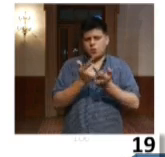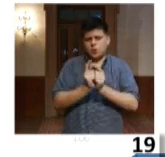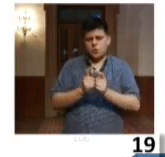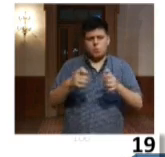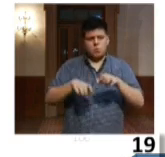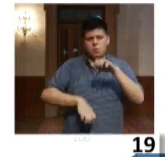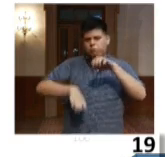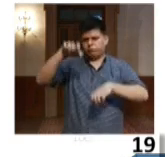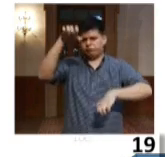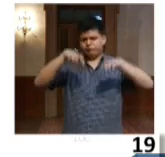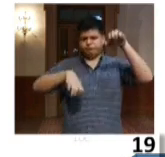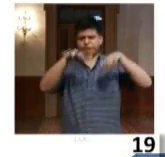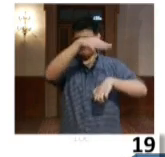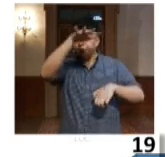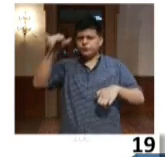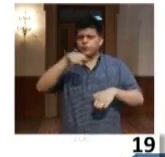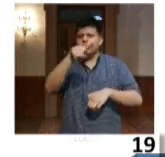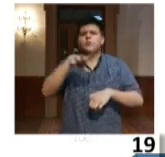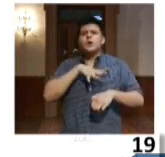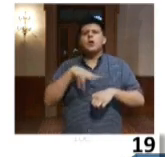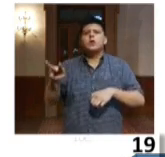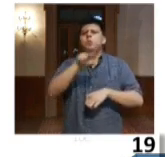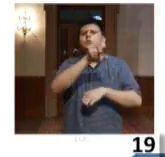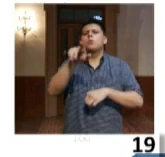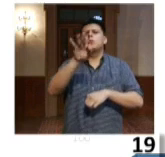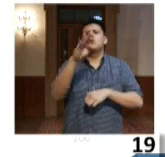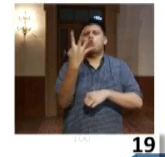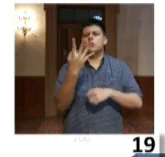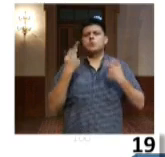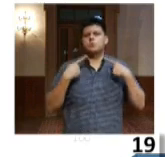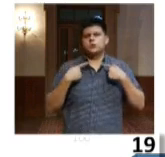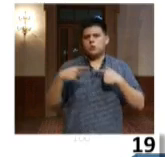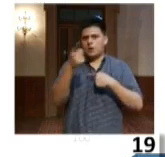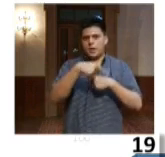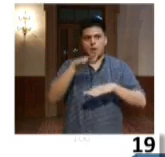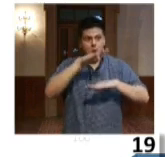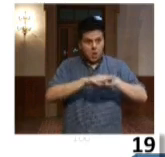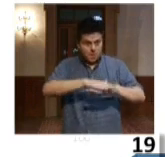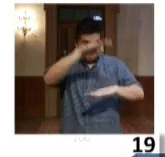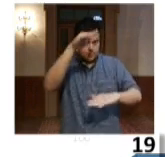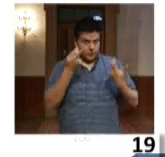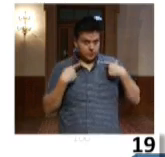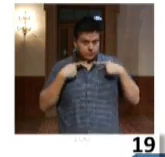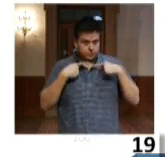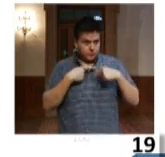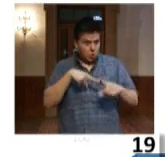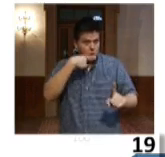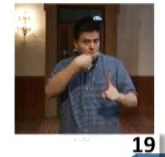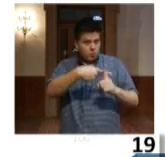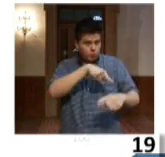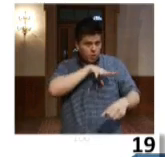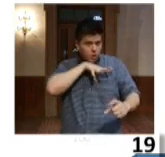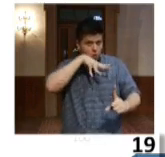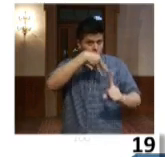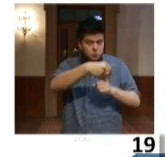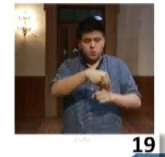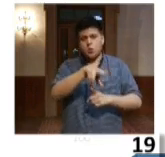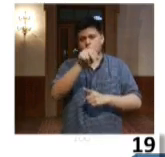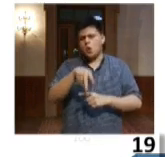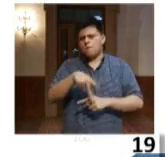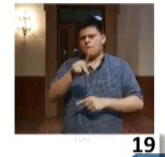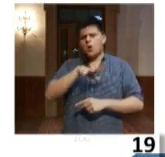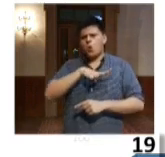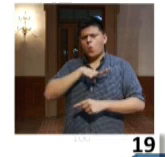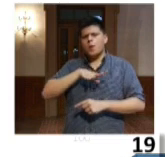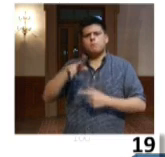edad, tenemos 224 casos. Ojo, no es el que más casos tiene, sí es el que más defunciones tiene, pero